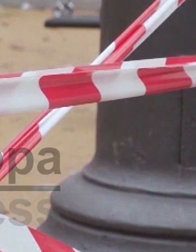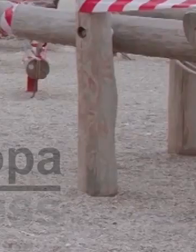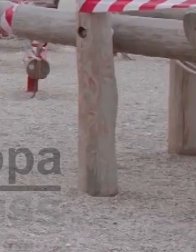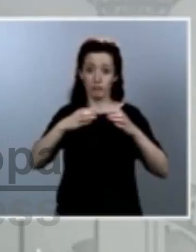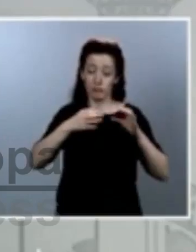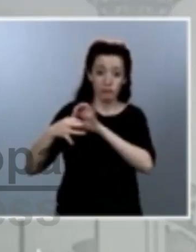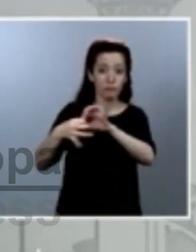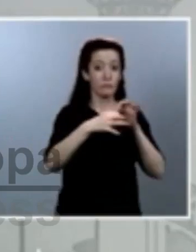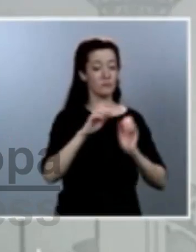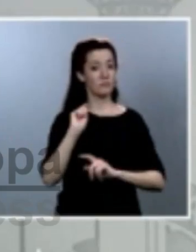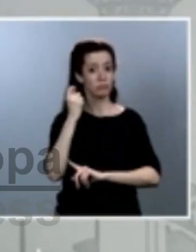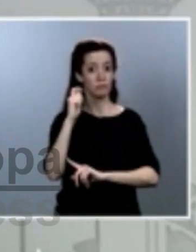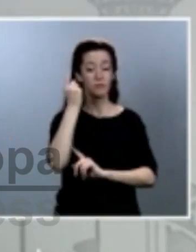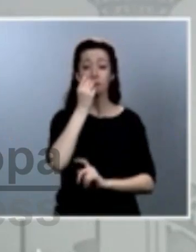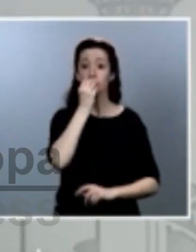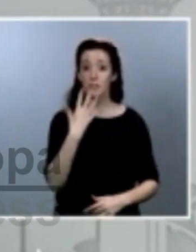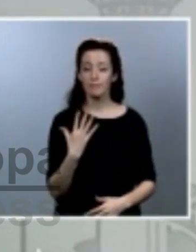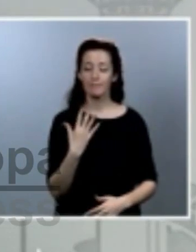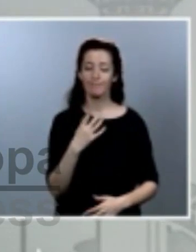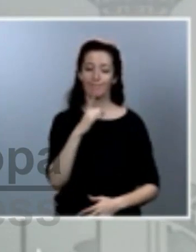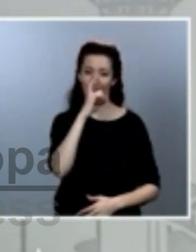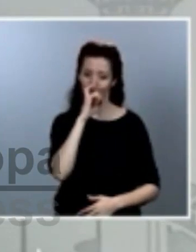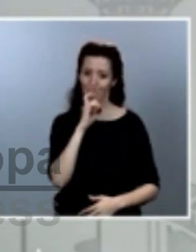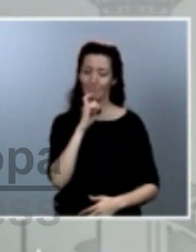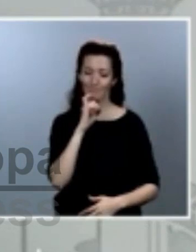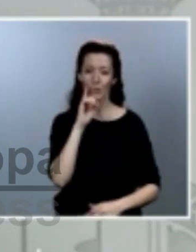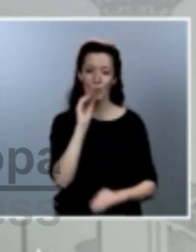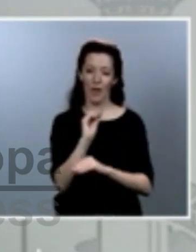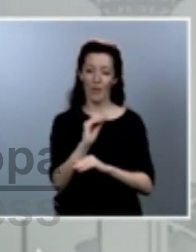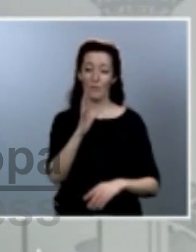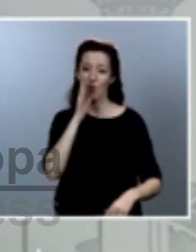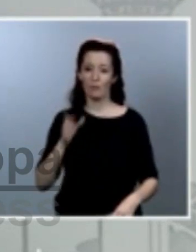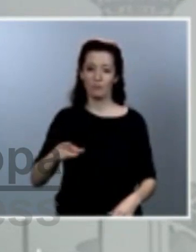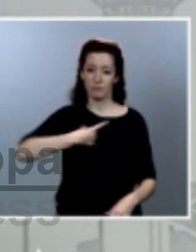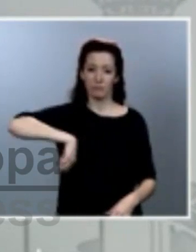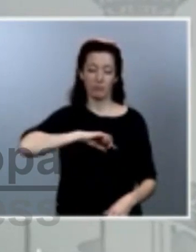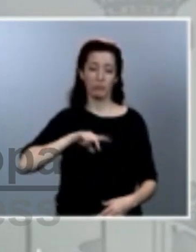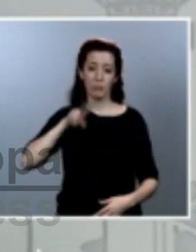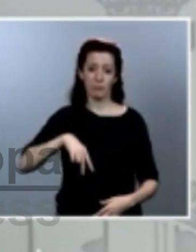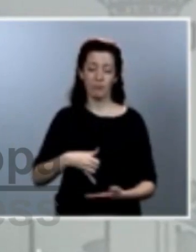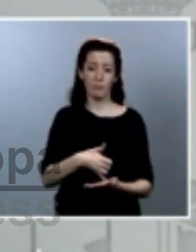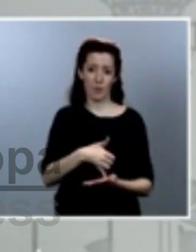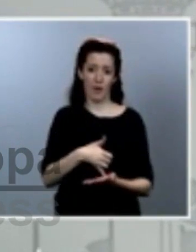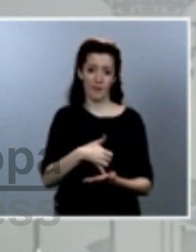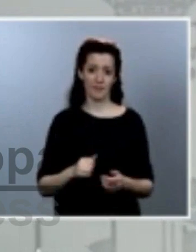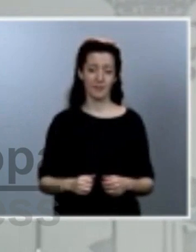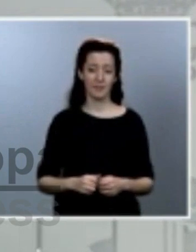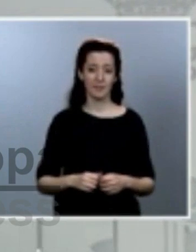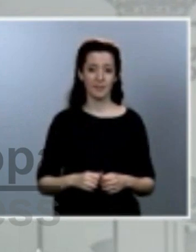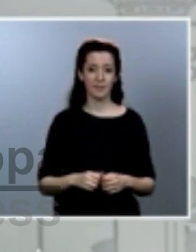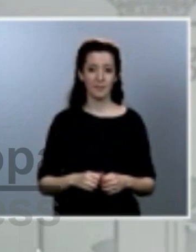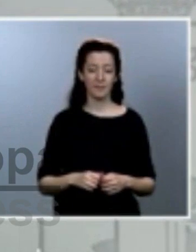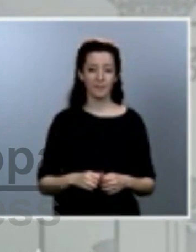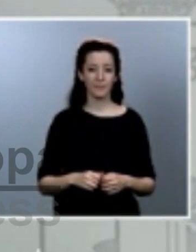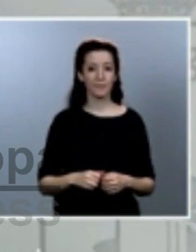presentará un plan de heres escalada para todo el mes de mayo esa máxima de prudencia como regla general tendremos muy